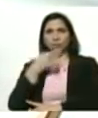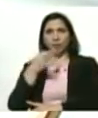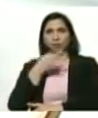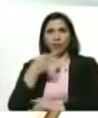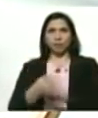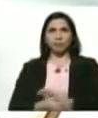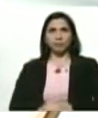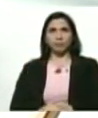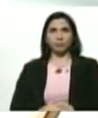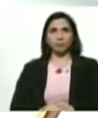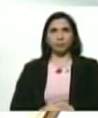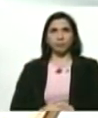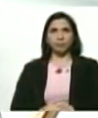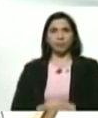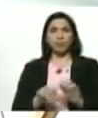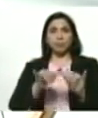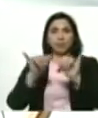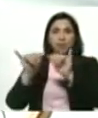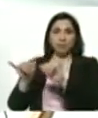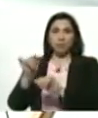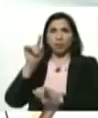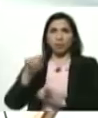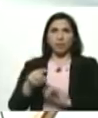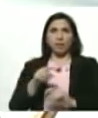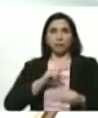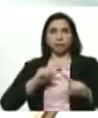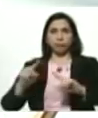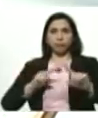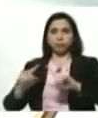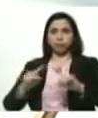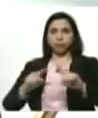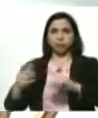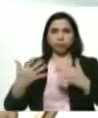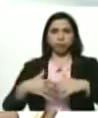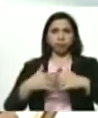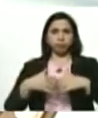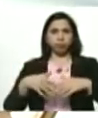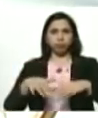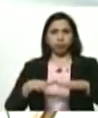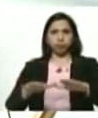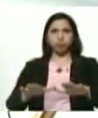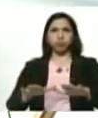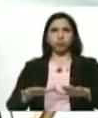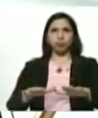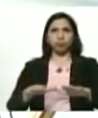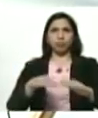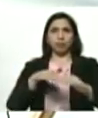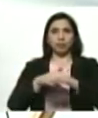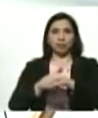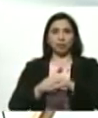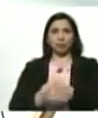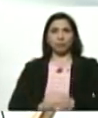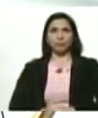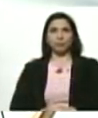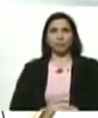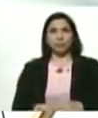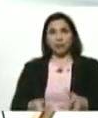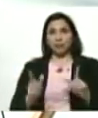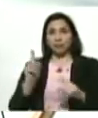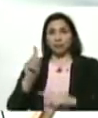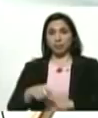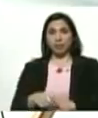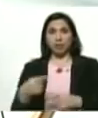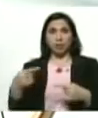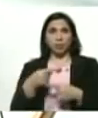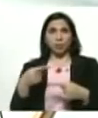en esta misma franja horaria se activa la industria textil y de calzado se active igualmente la